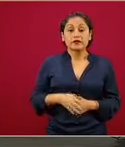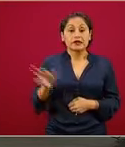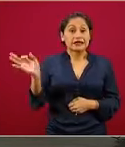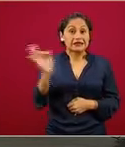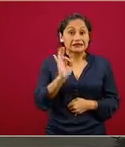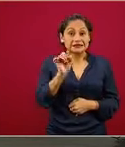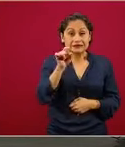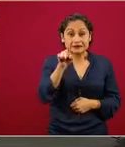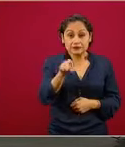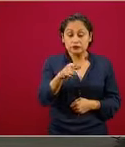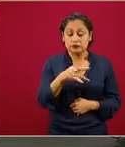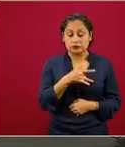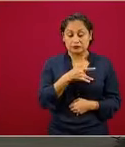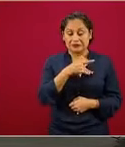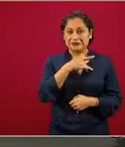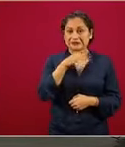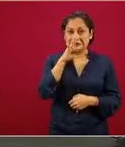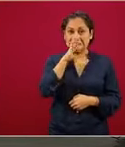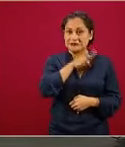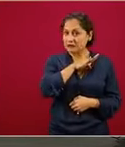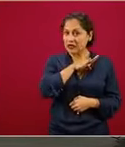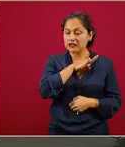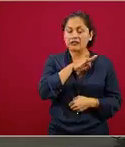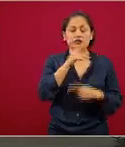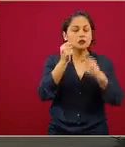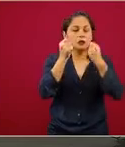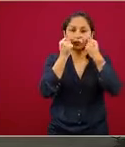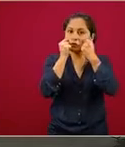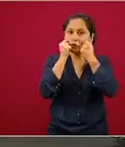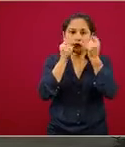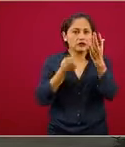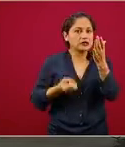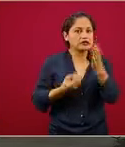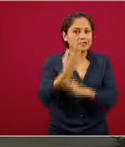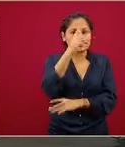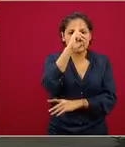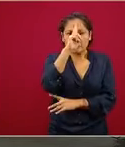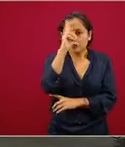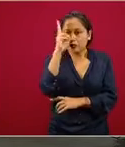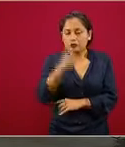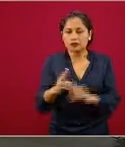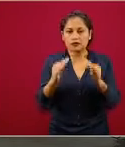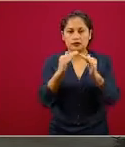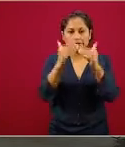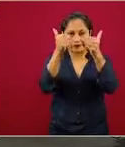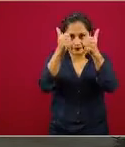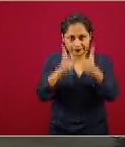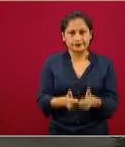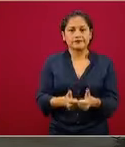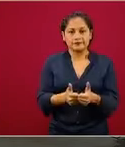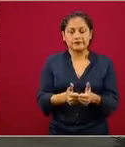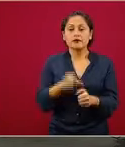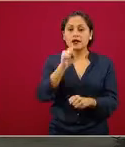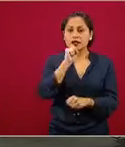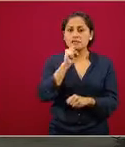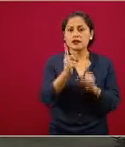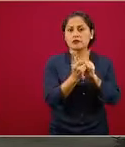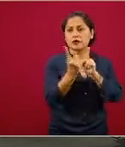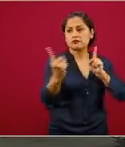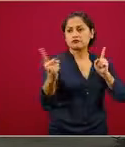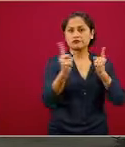en casa, seamos quienes seamos, a mantener la sana distancia, y todas esas